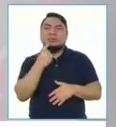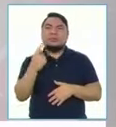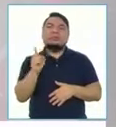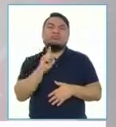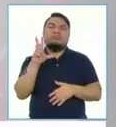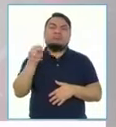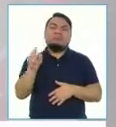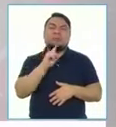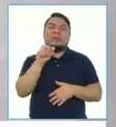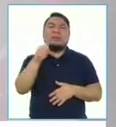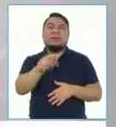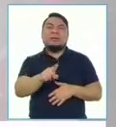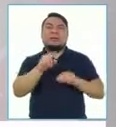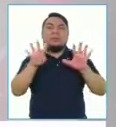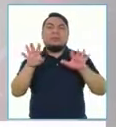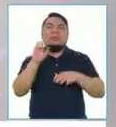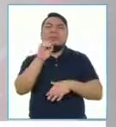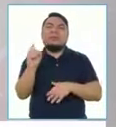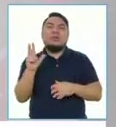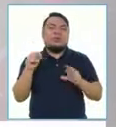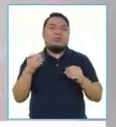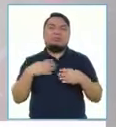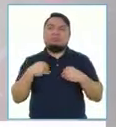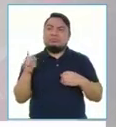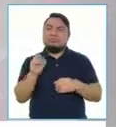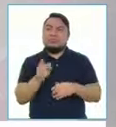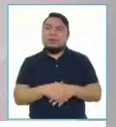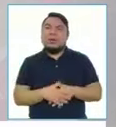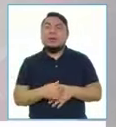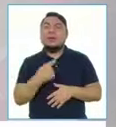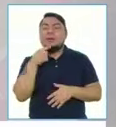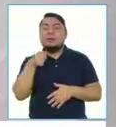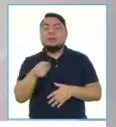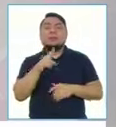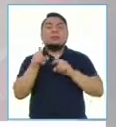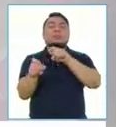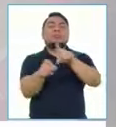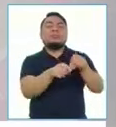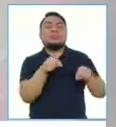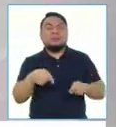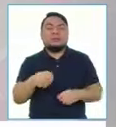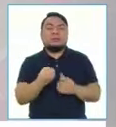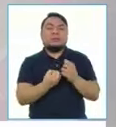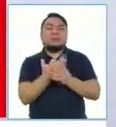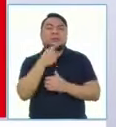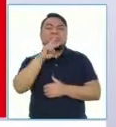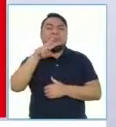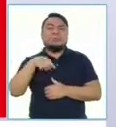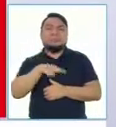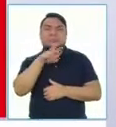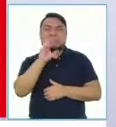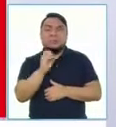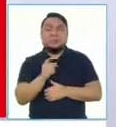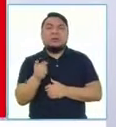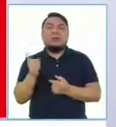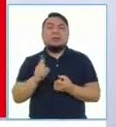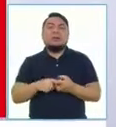un 19%. La ficha técnica es una encuesta de opinión realizada en septiembre del 2020